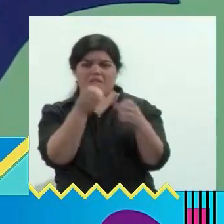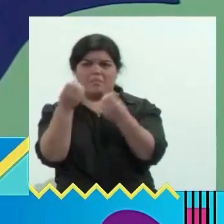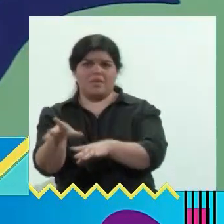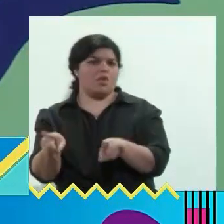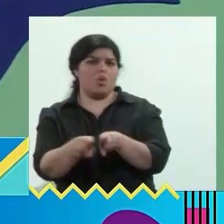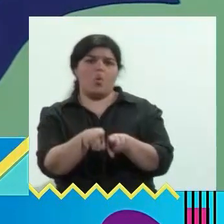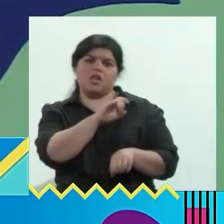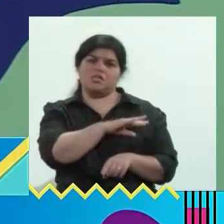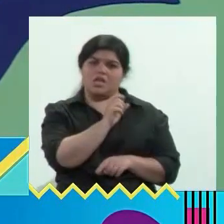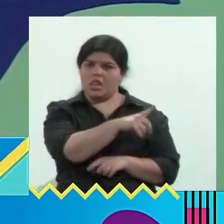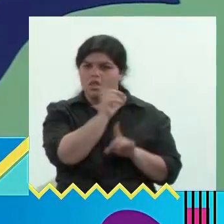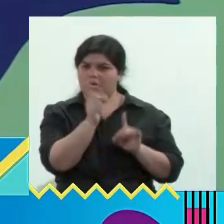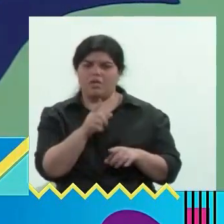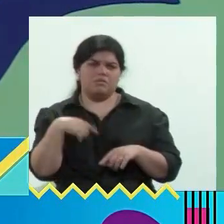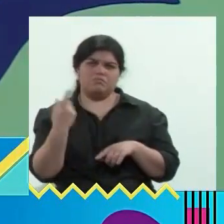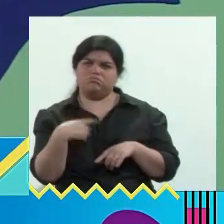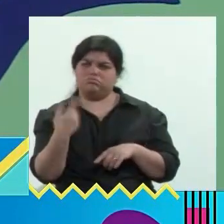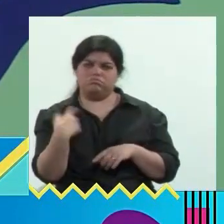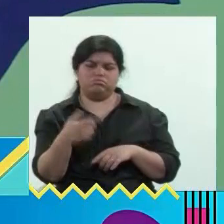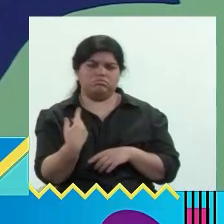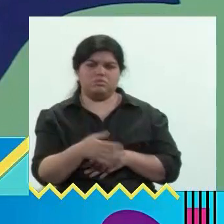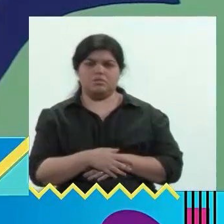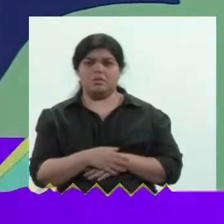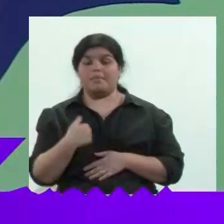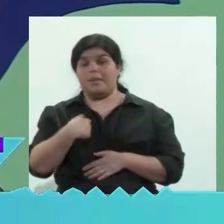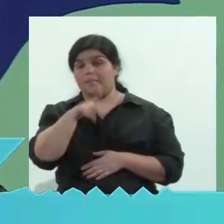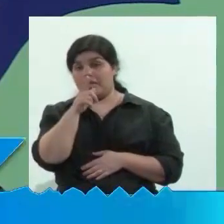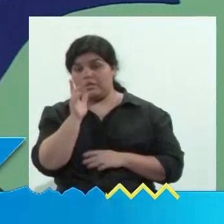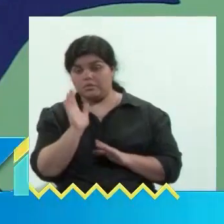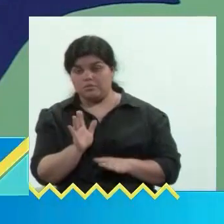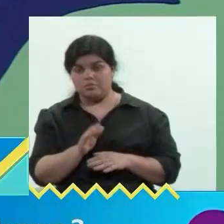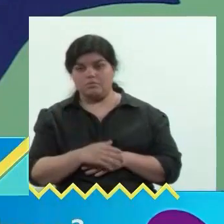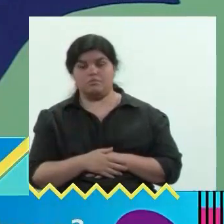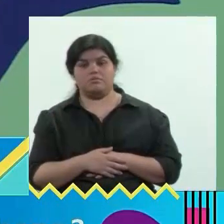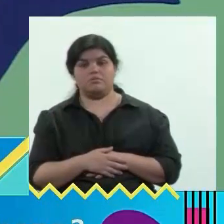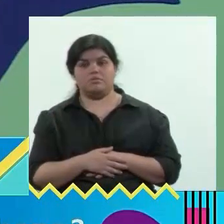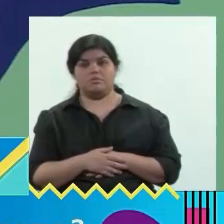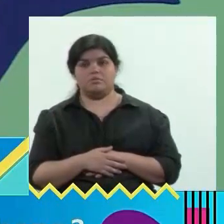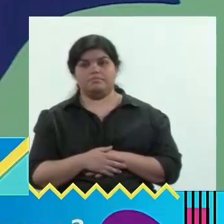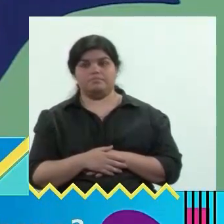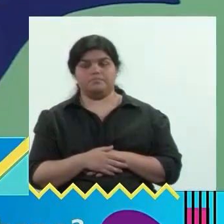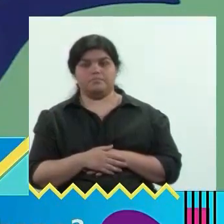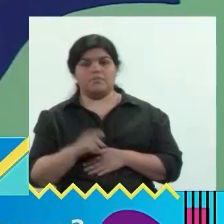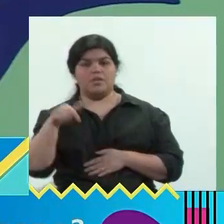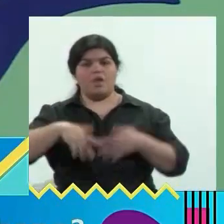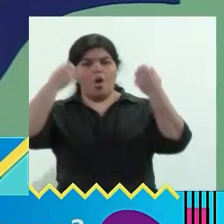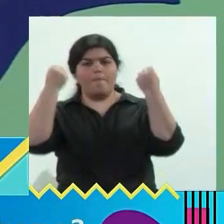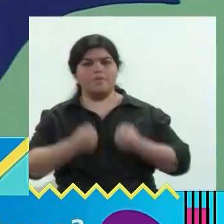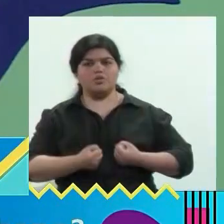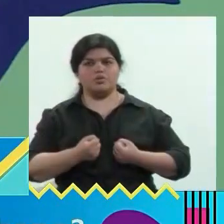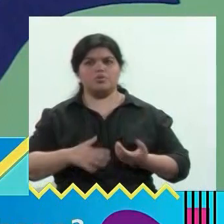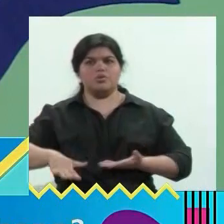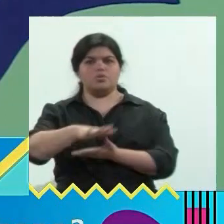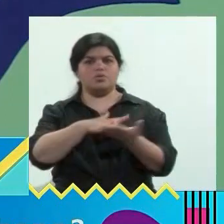en Chile sistemáticamente. Yo pienso que en términos generales es una posición de la sociedad, de